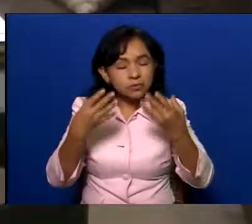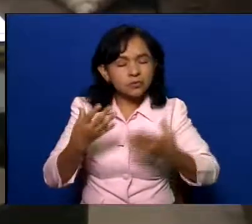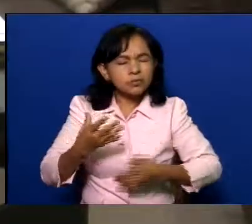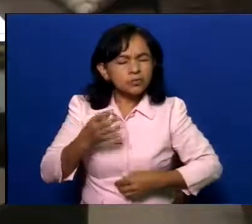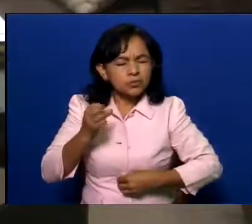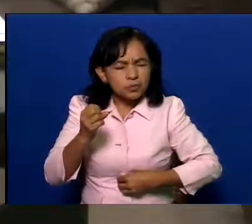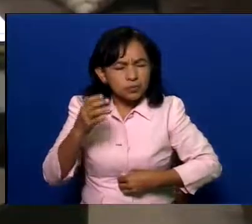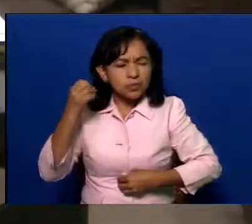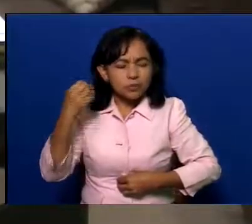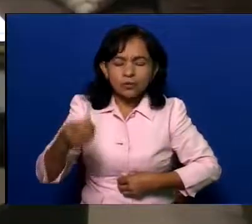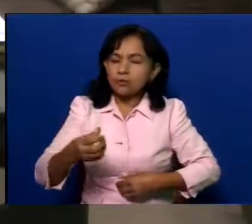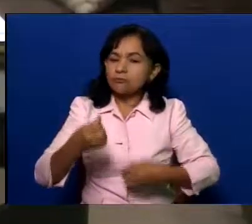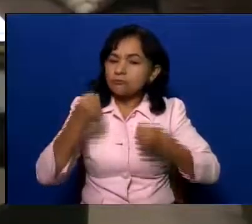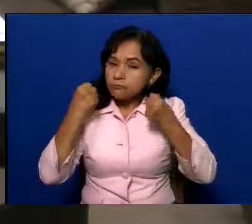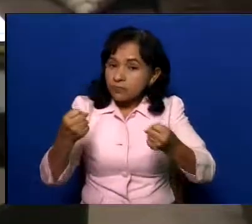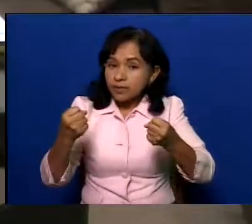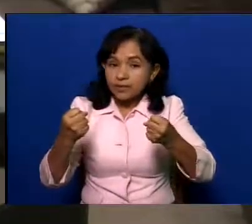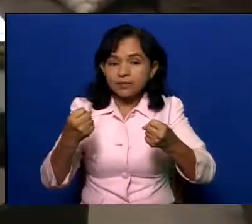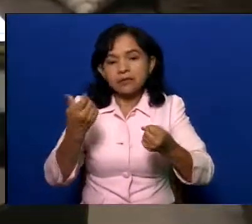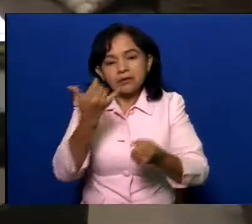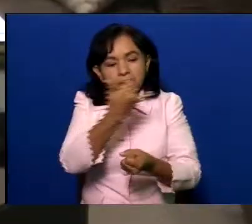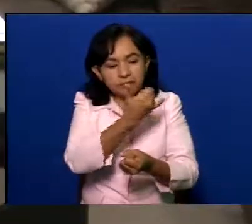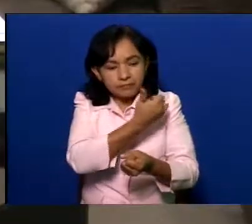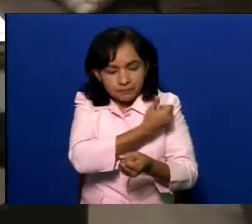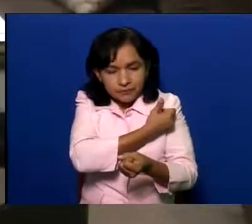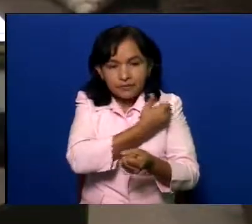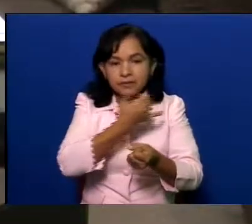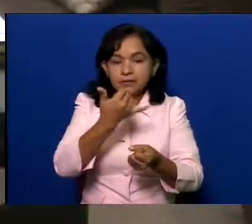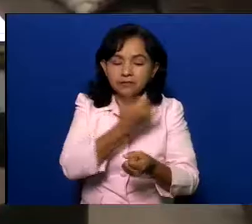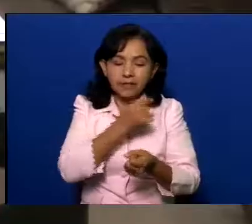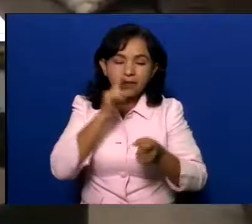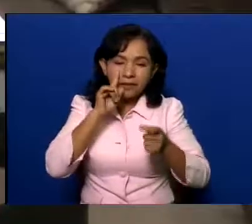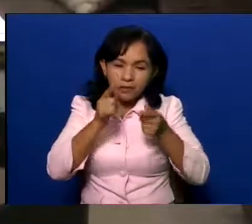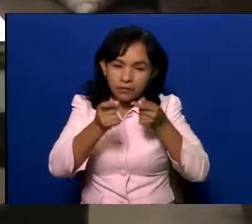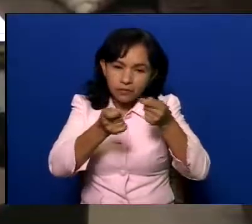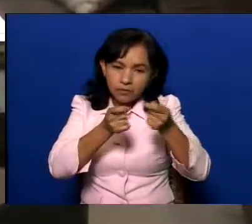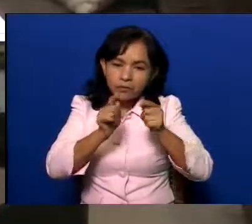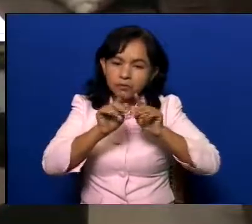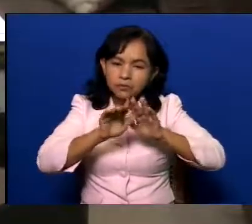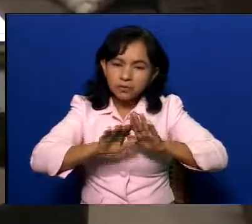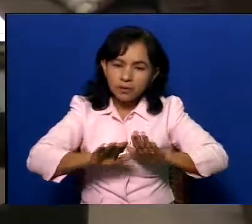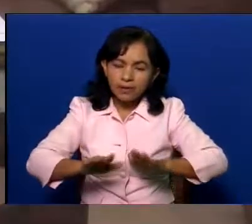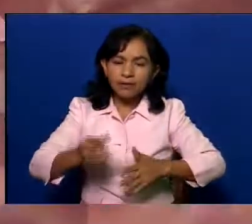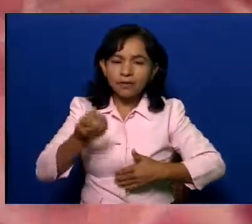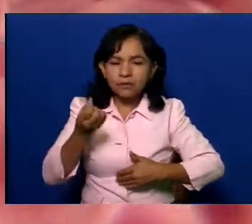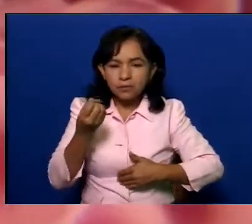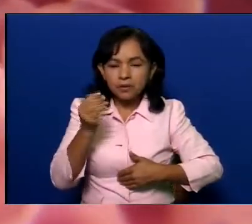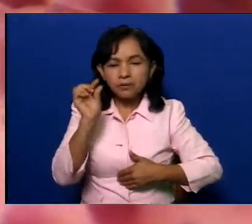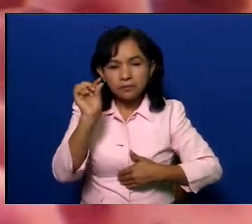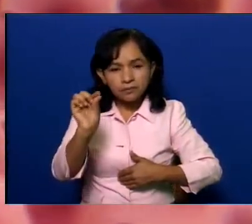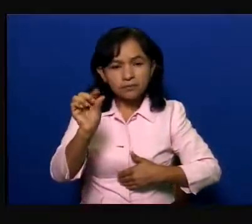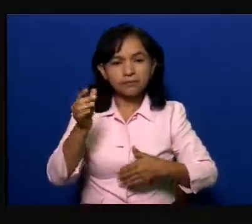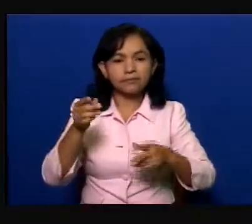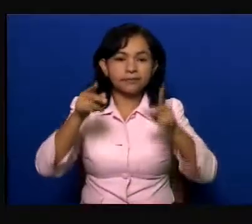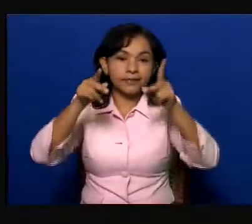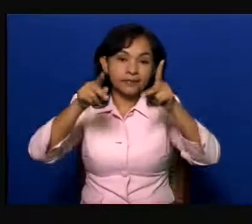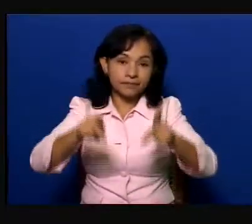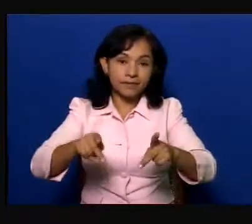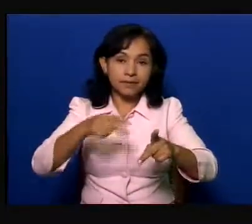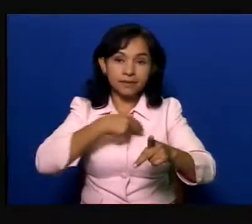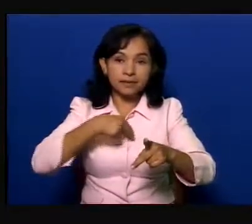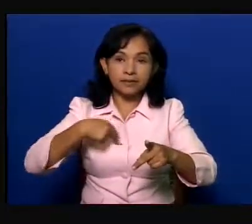muy dolorosos los lugares donde se presentan estos problemas, Y esto hace que la persona,